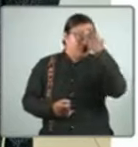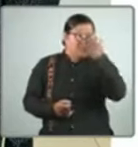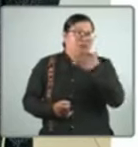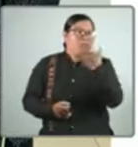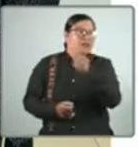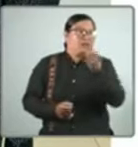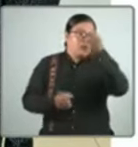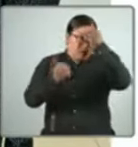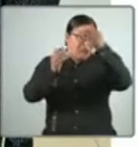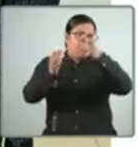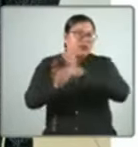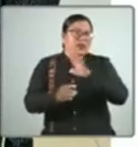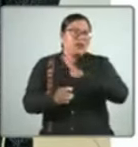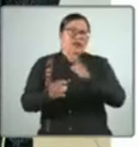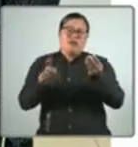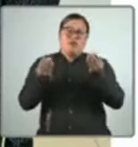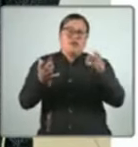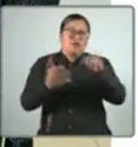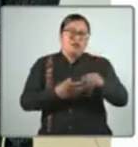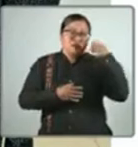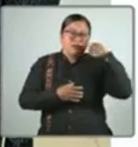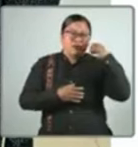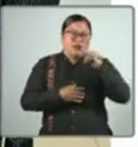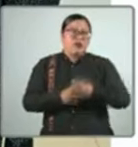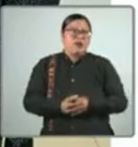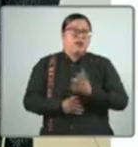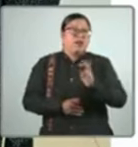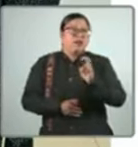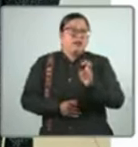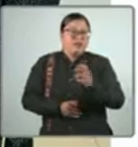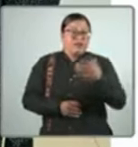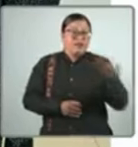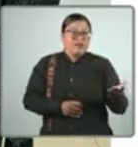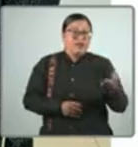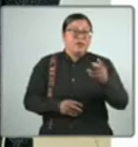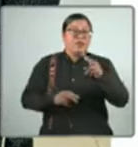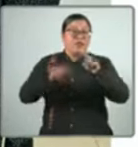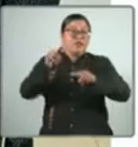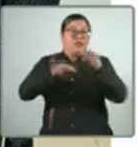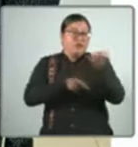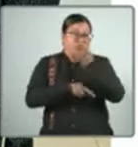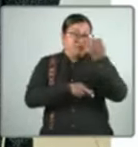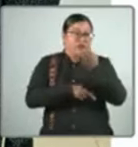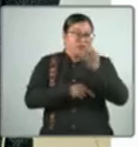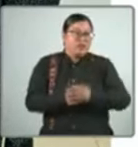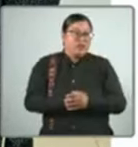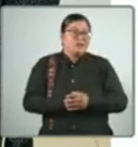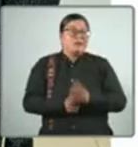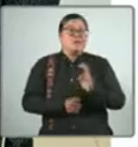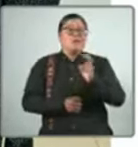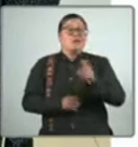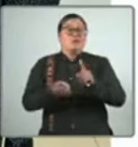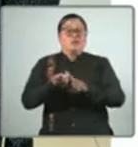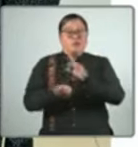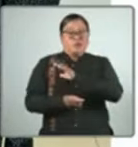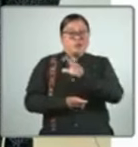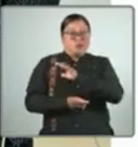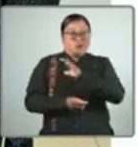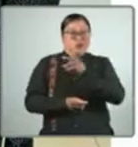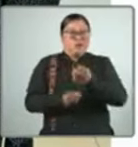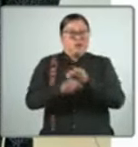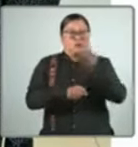esta capacidad que existe muchísimo en Oaxaca, este nivel educativo. En este caso, en el Colegio de Bachilleres del